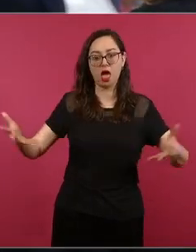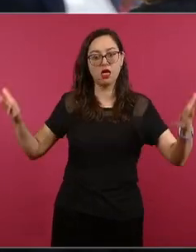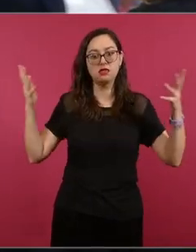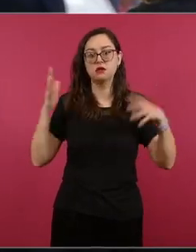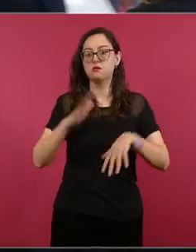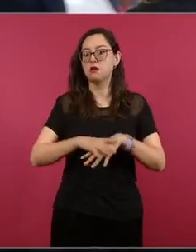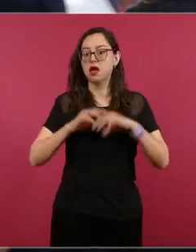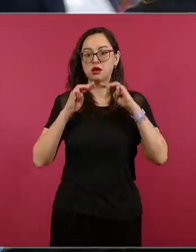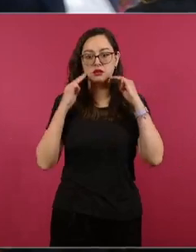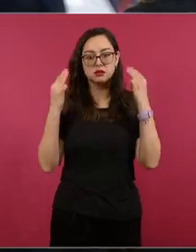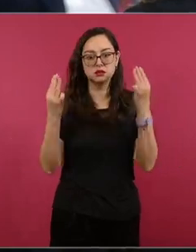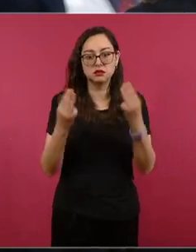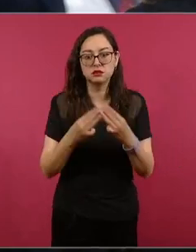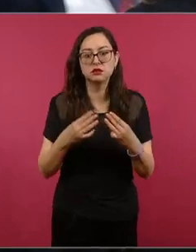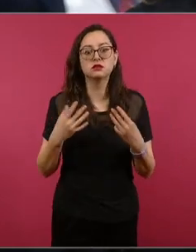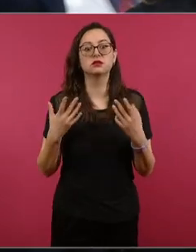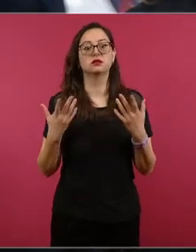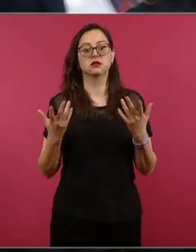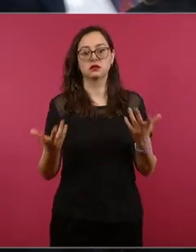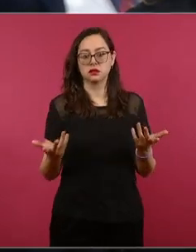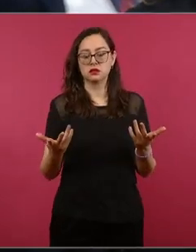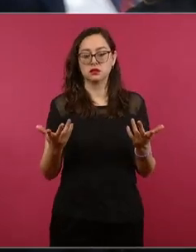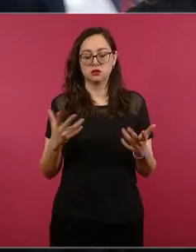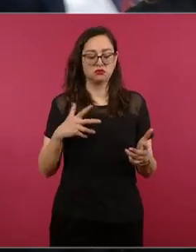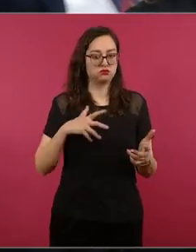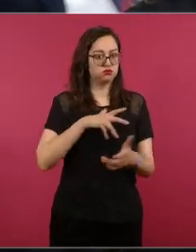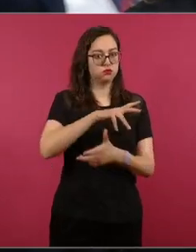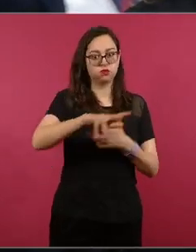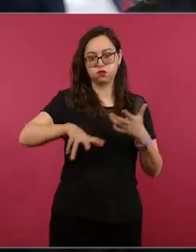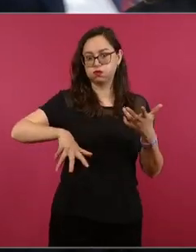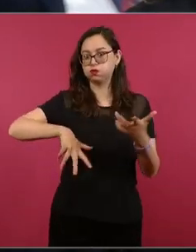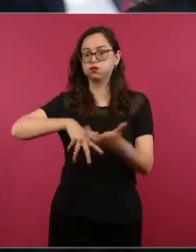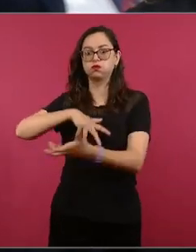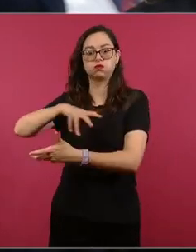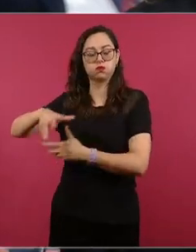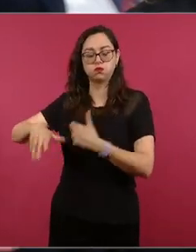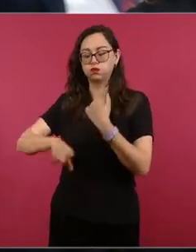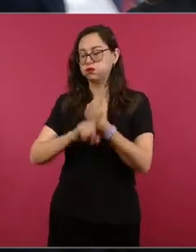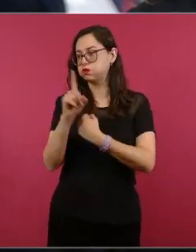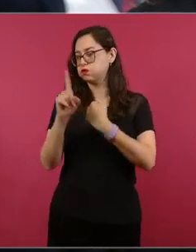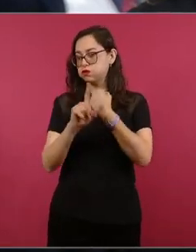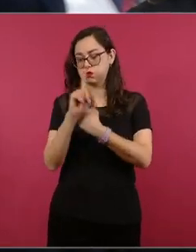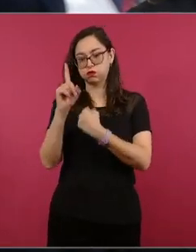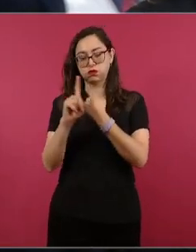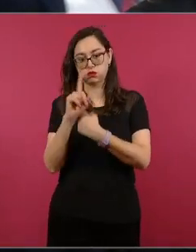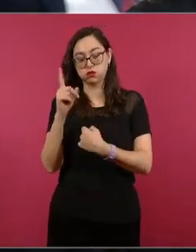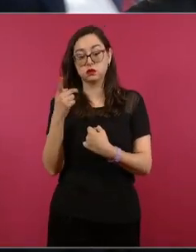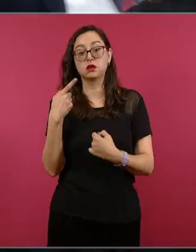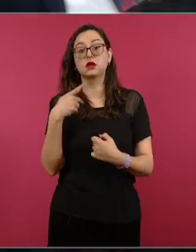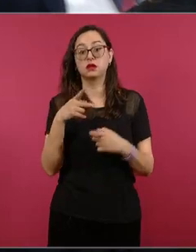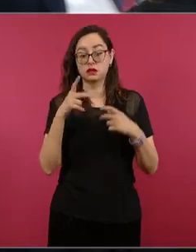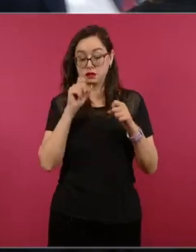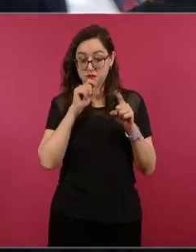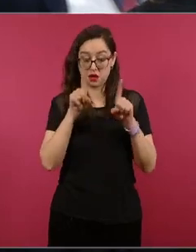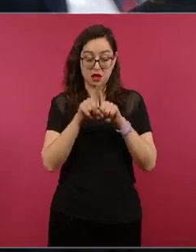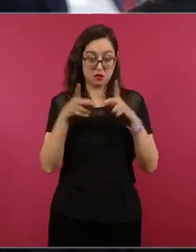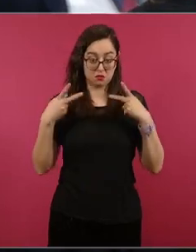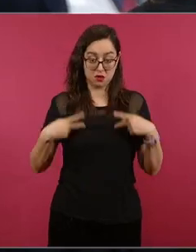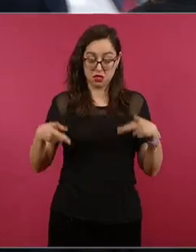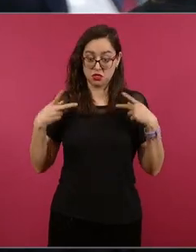que han llegado pues a generar diferentes tipos de situaciones, violencias, también el desplazamiento